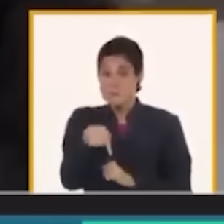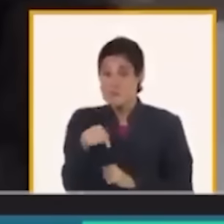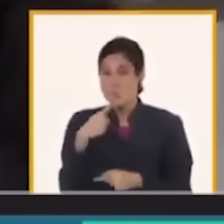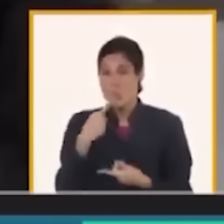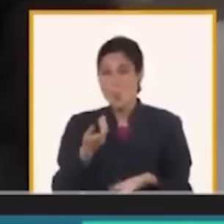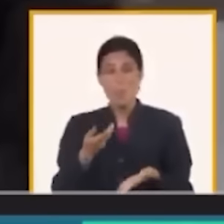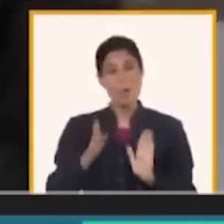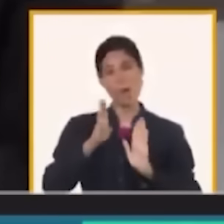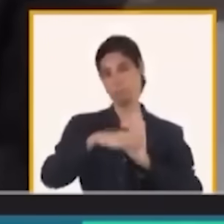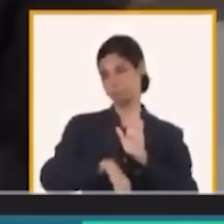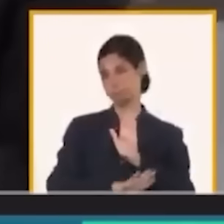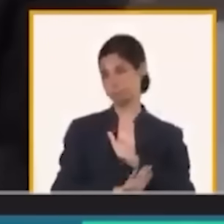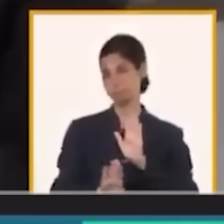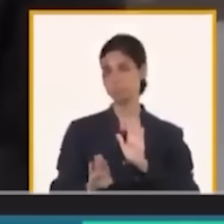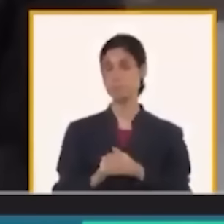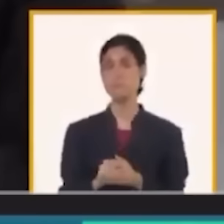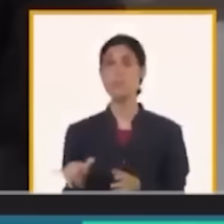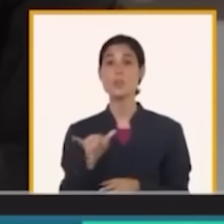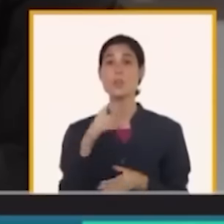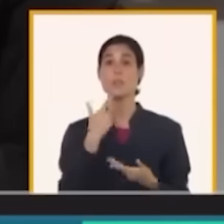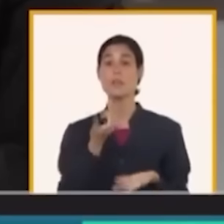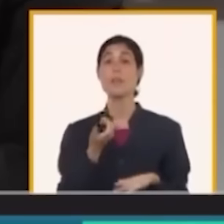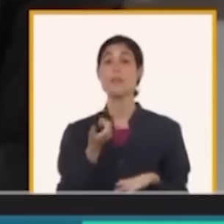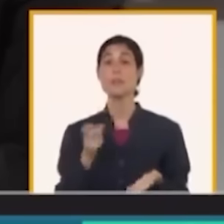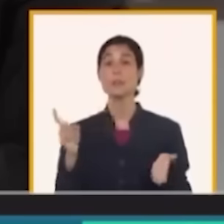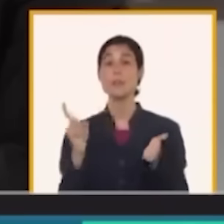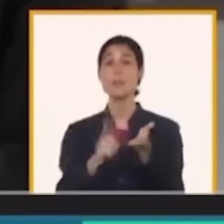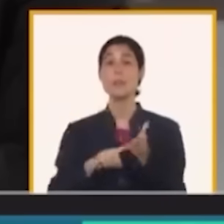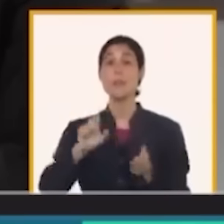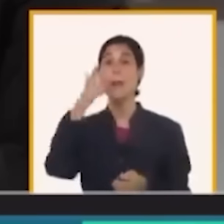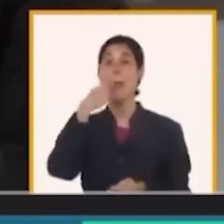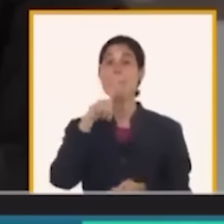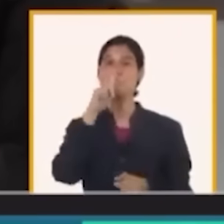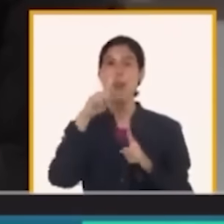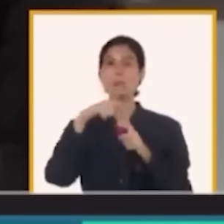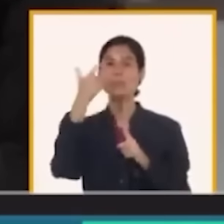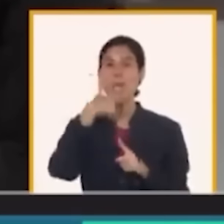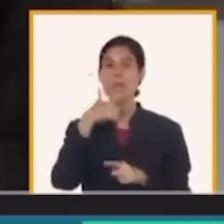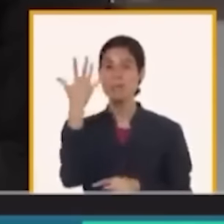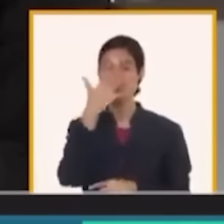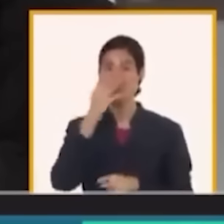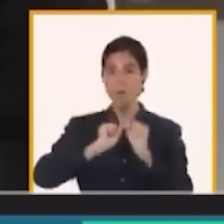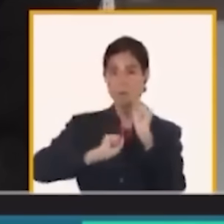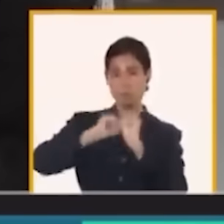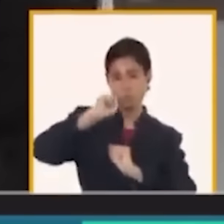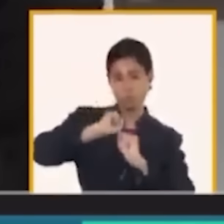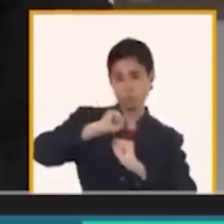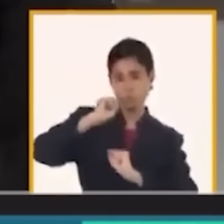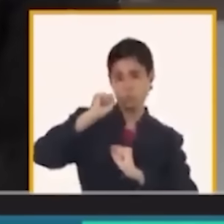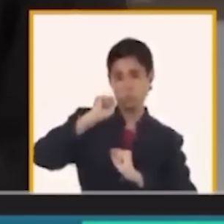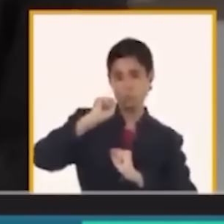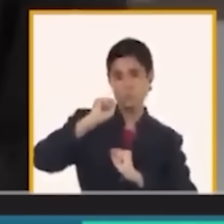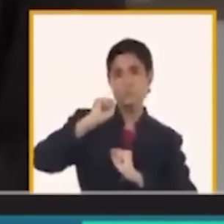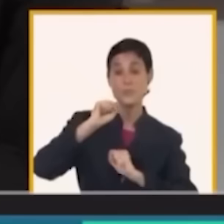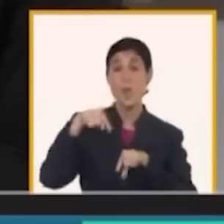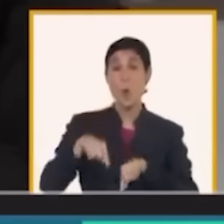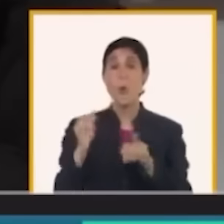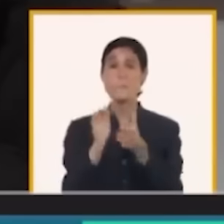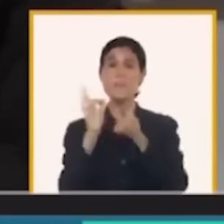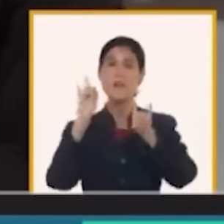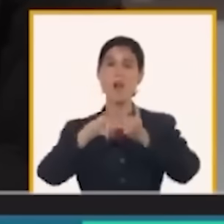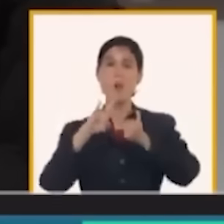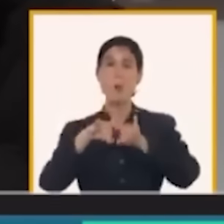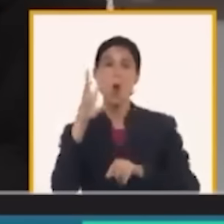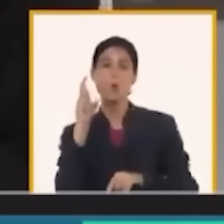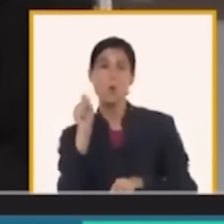técnico de nuestras plantas tienen una limitación. Una unidad de 100 megawatts y está generando 80, 70 megawatts. La suma de